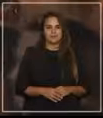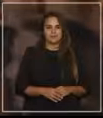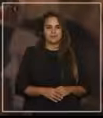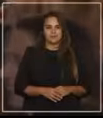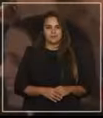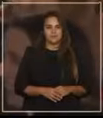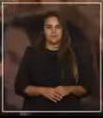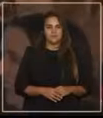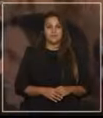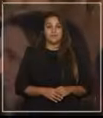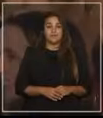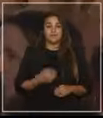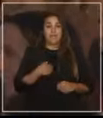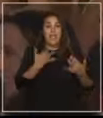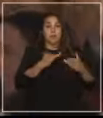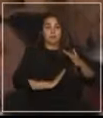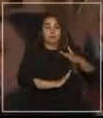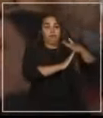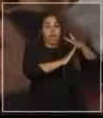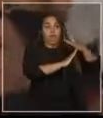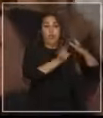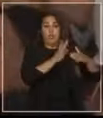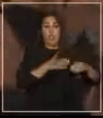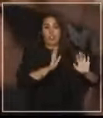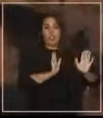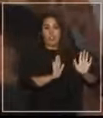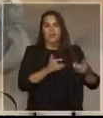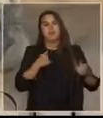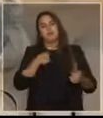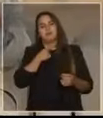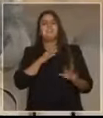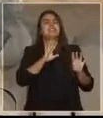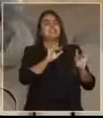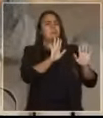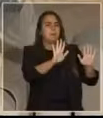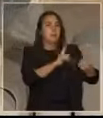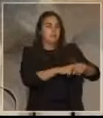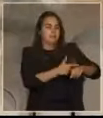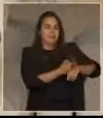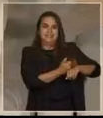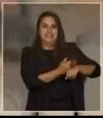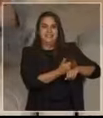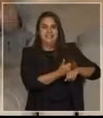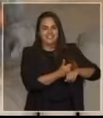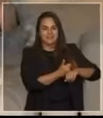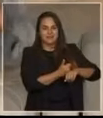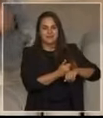No quiero romper este aplauso, pero sí me gustaría... Espérate, voy a poner el cronómetro.